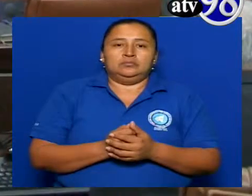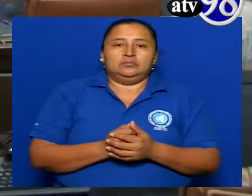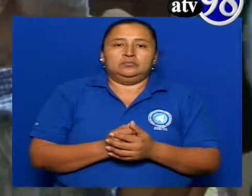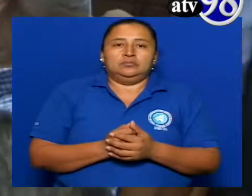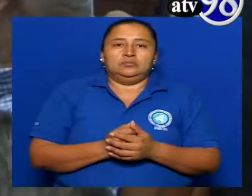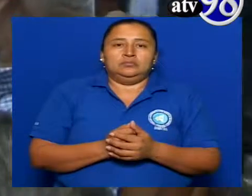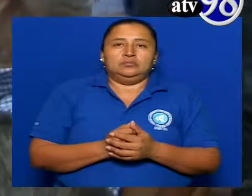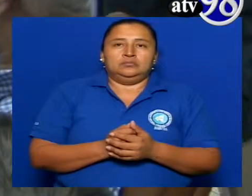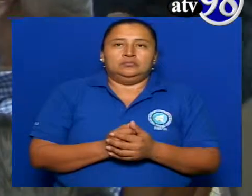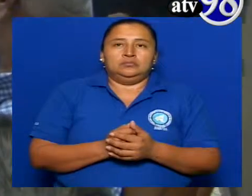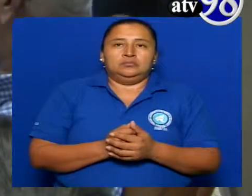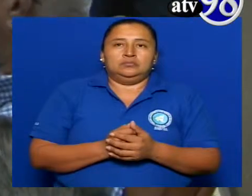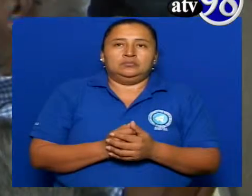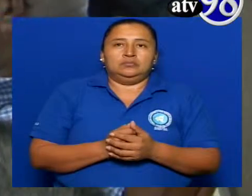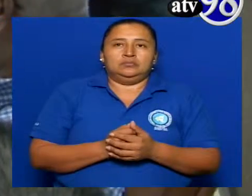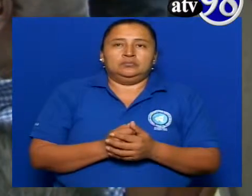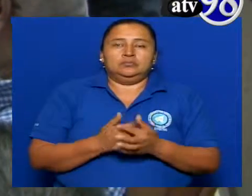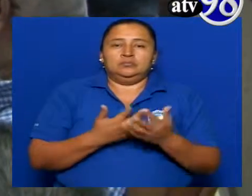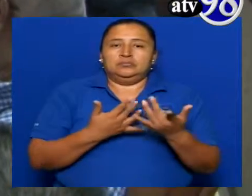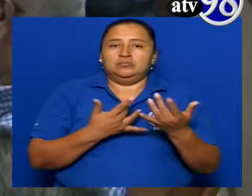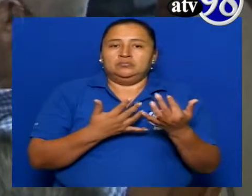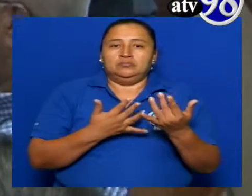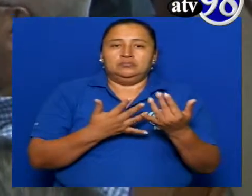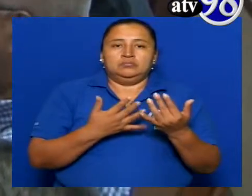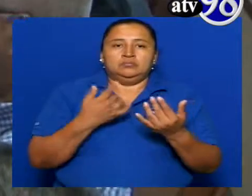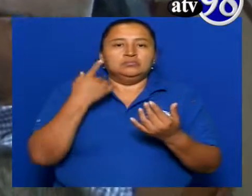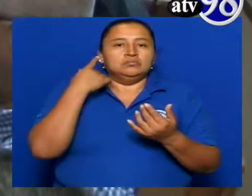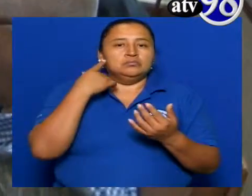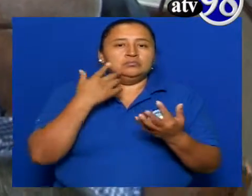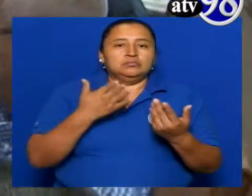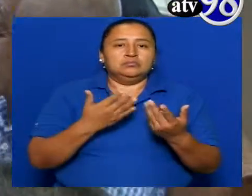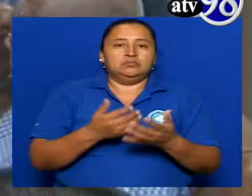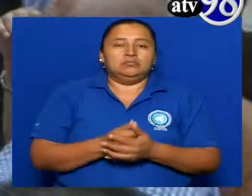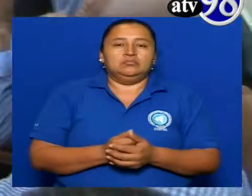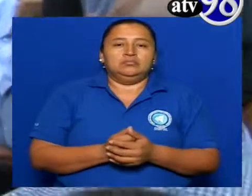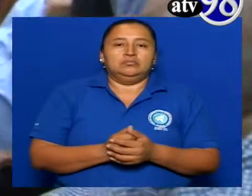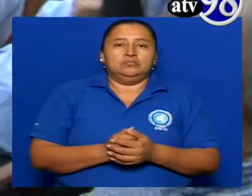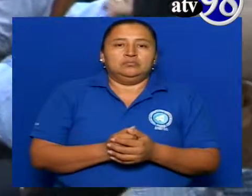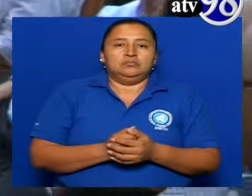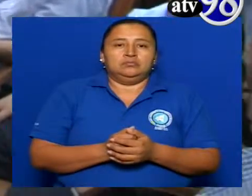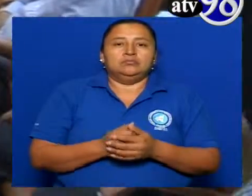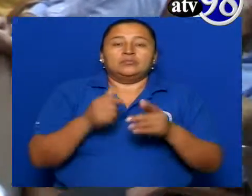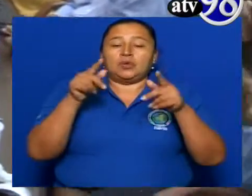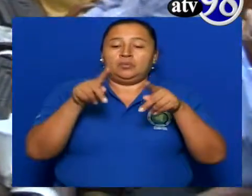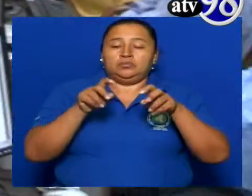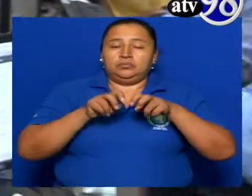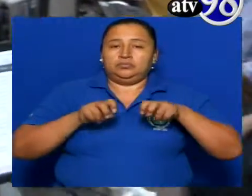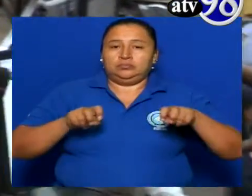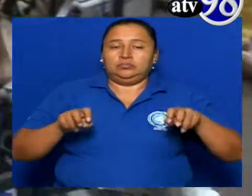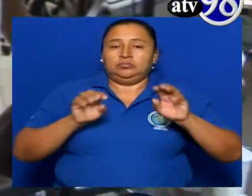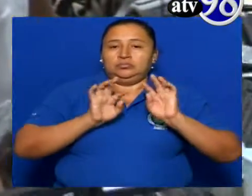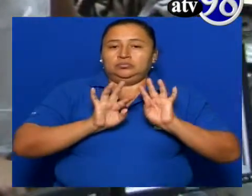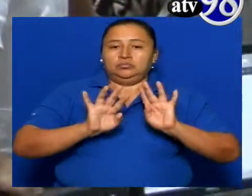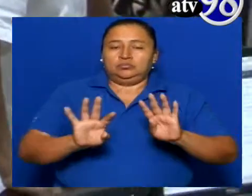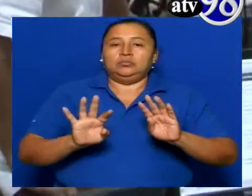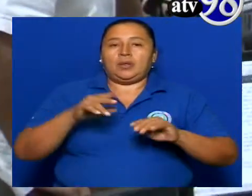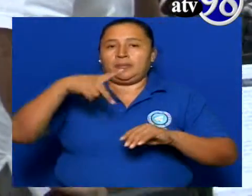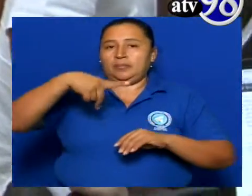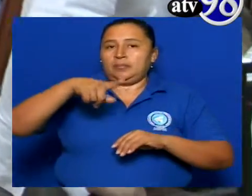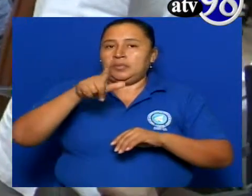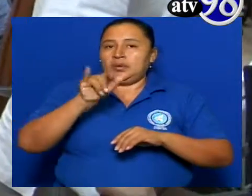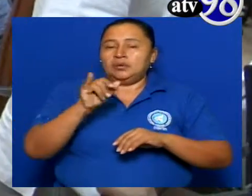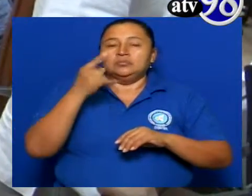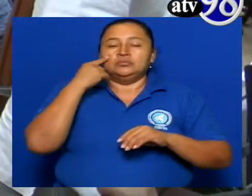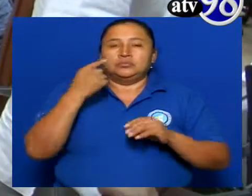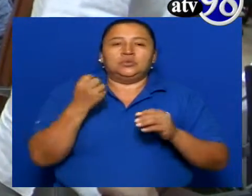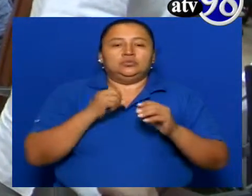el MINSA a fin de disminuir las enfermedades epidémicas e inmunoprevenibles, los plantones que ejecuta el Partido Liberal Independiente frente